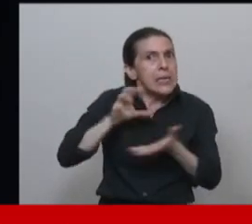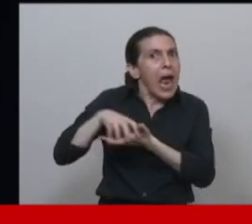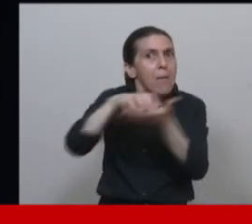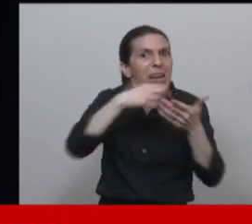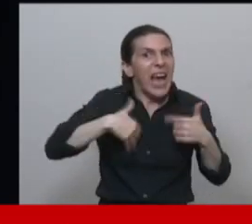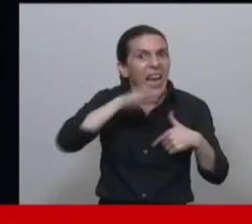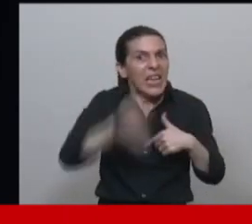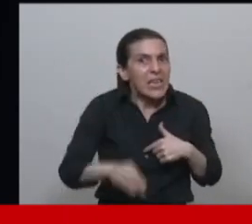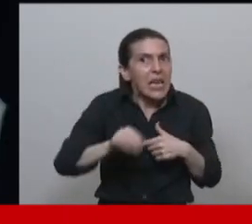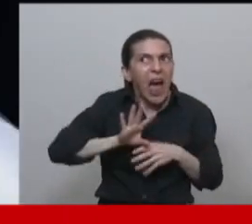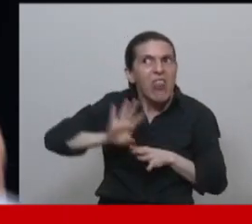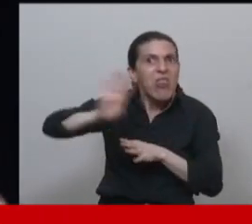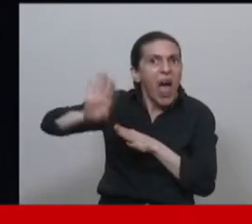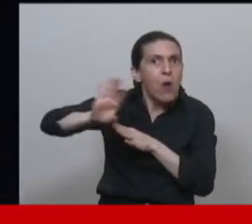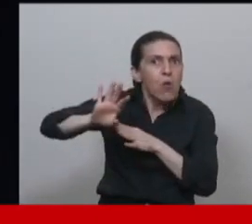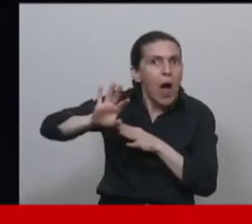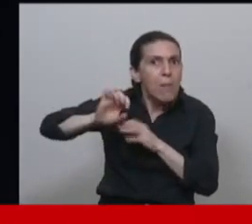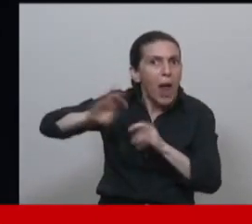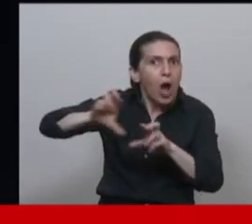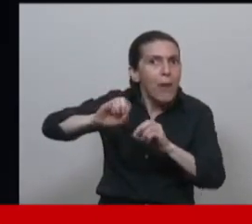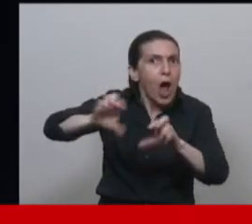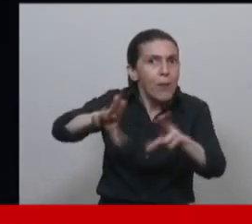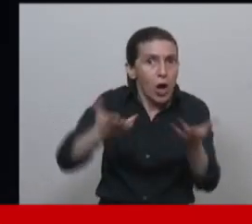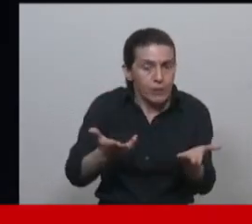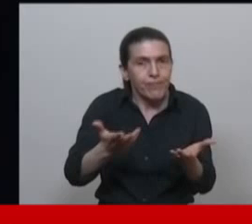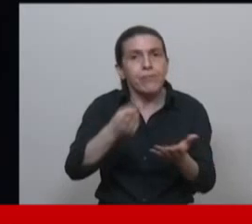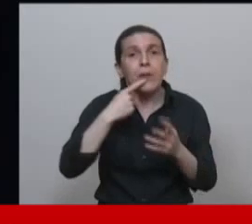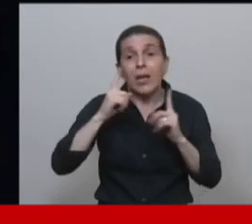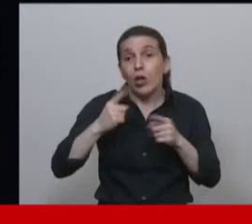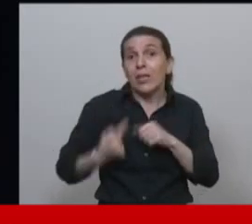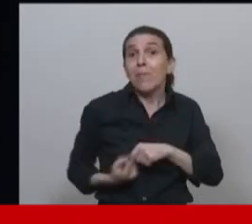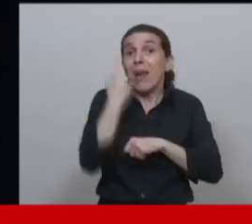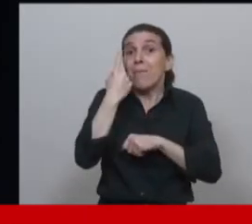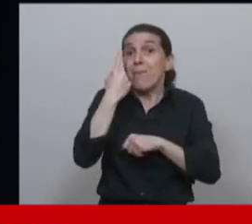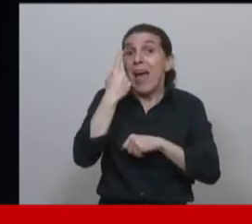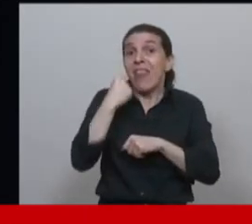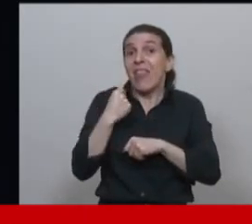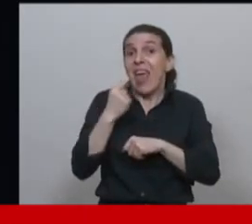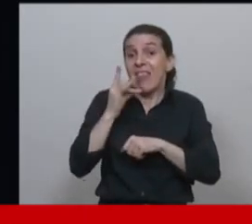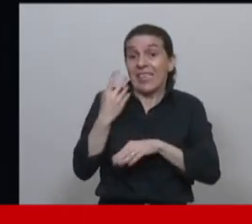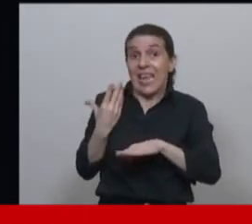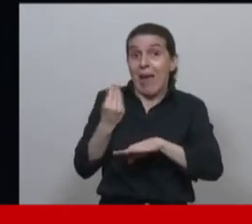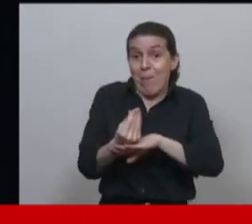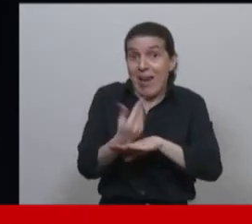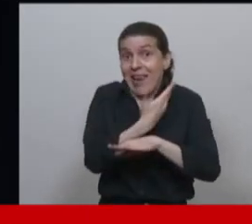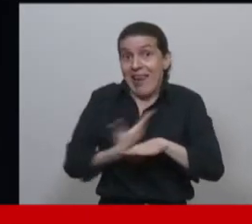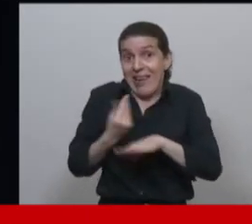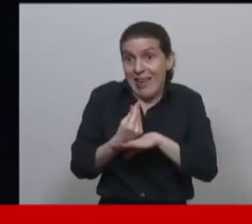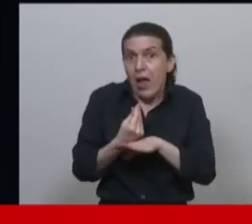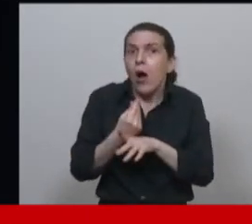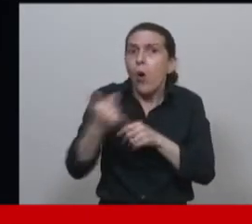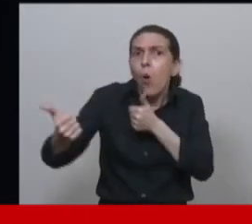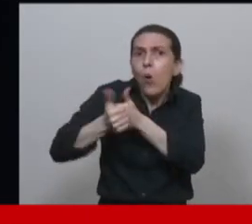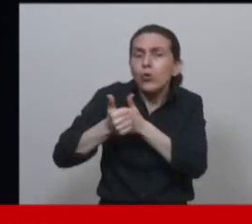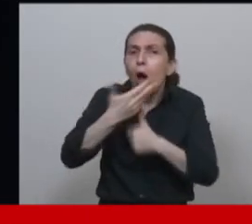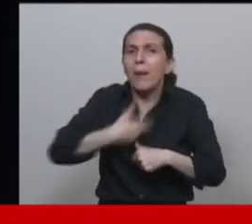este problema de endeudamiento insostenible. De modo que desde el día 1, junto al presidente de la Nación, Alberto